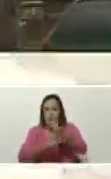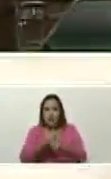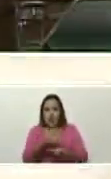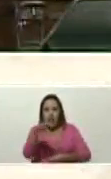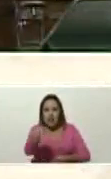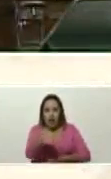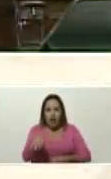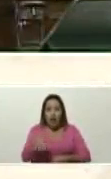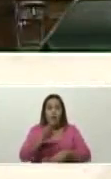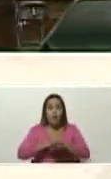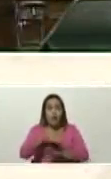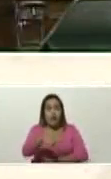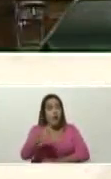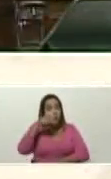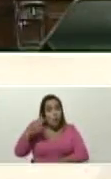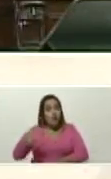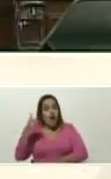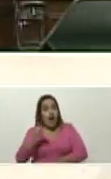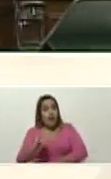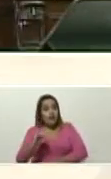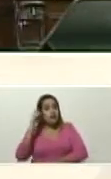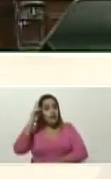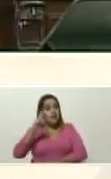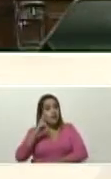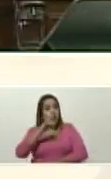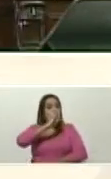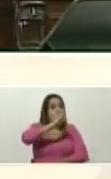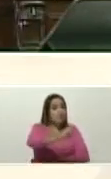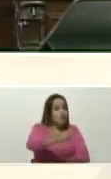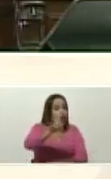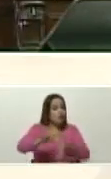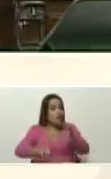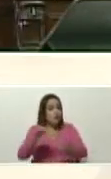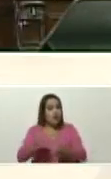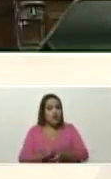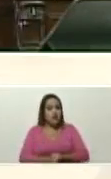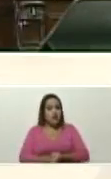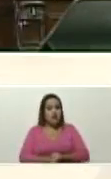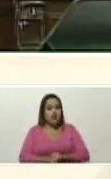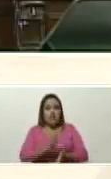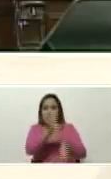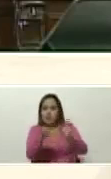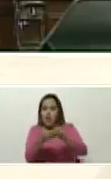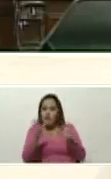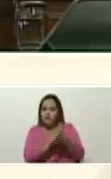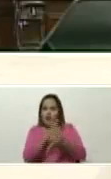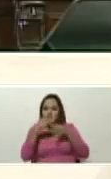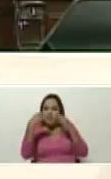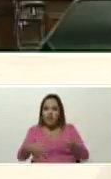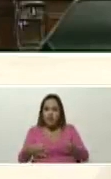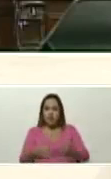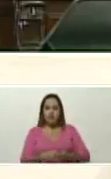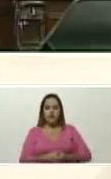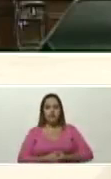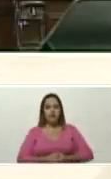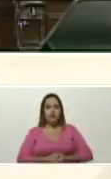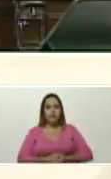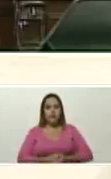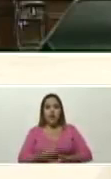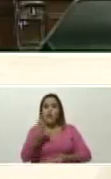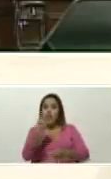Porque este pueblo tiene críticas justas y ajustadas a la verdad. Tenemos